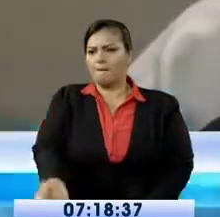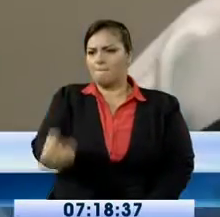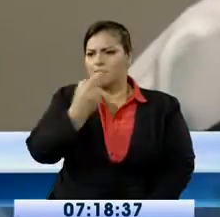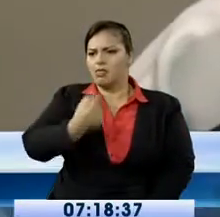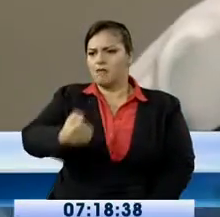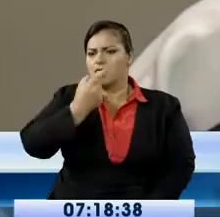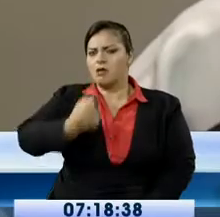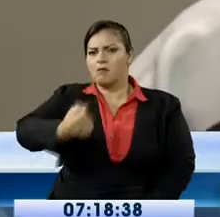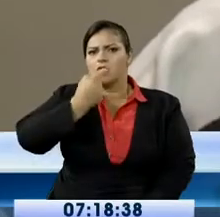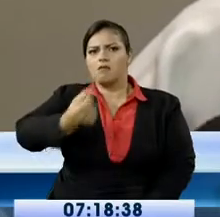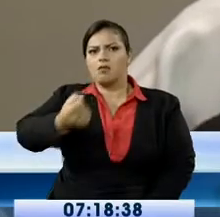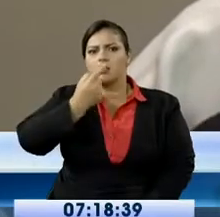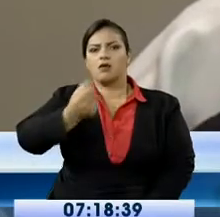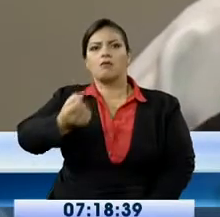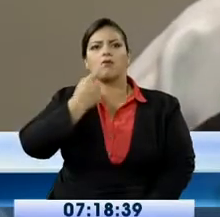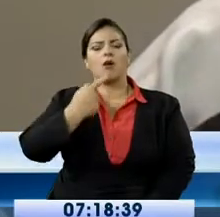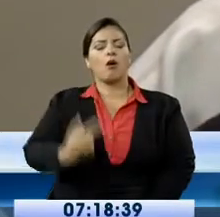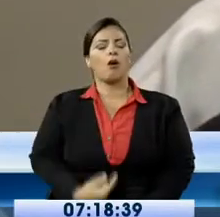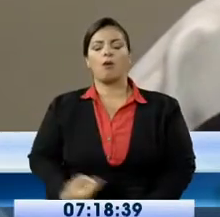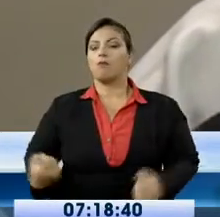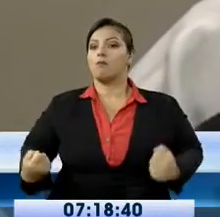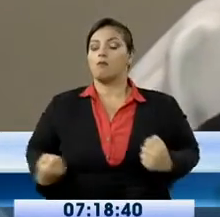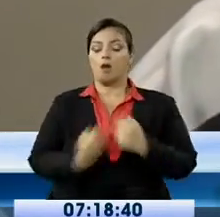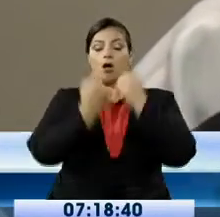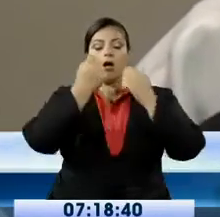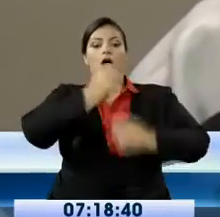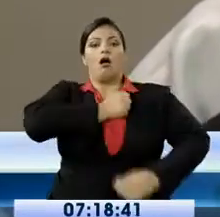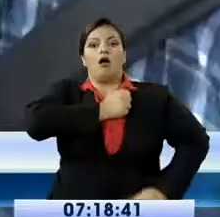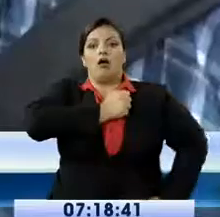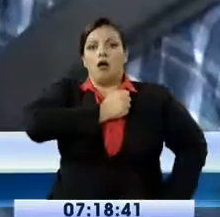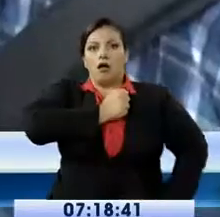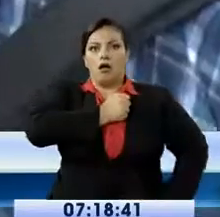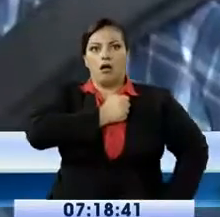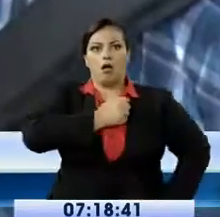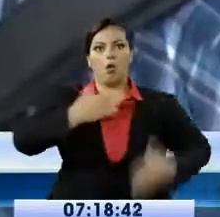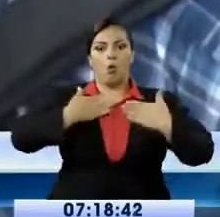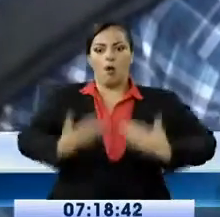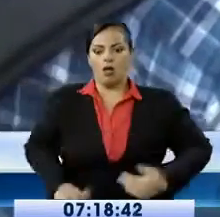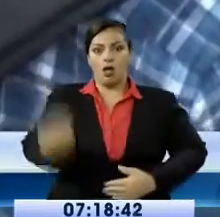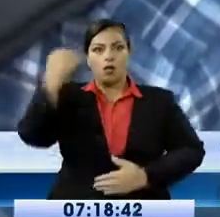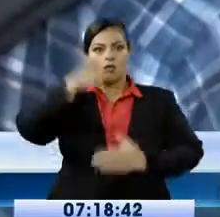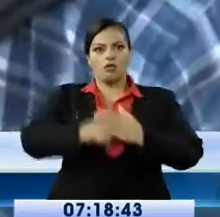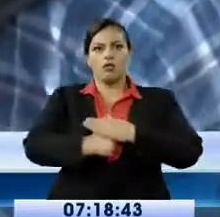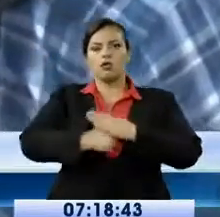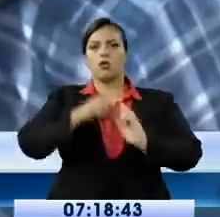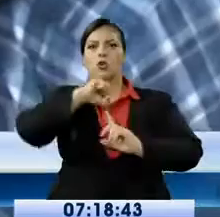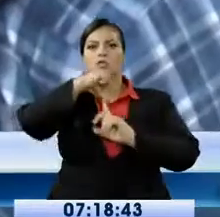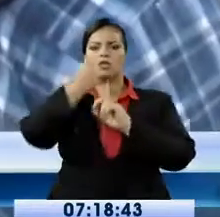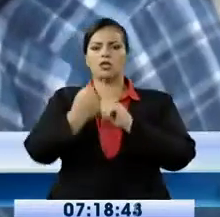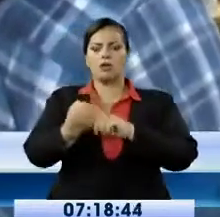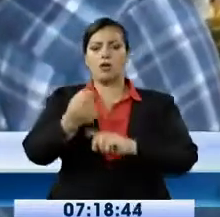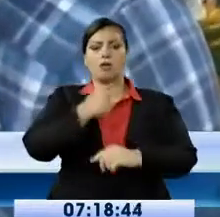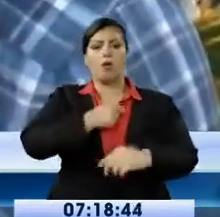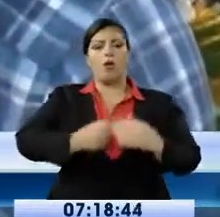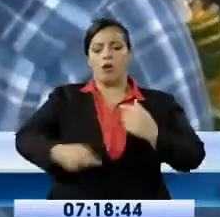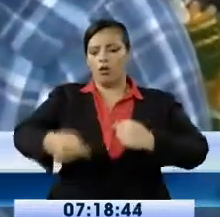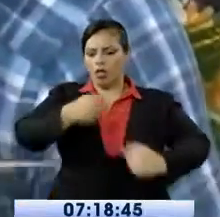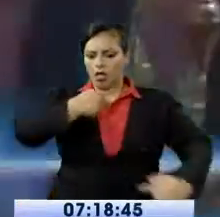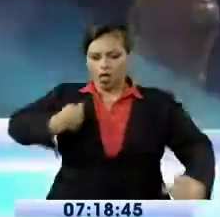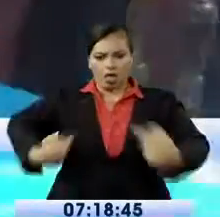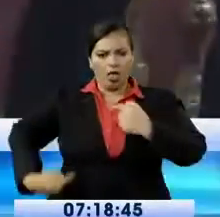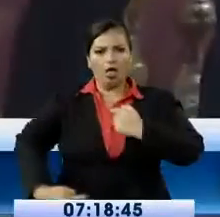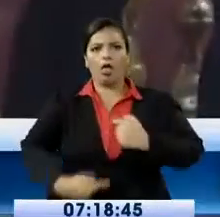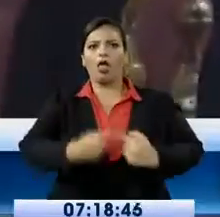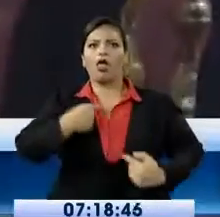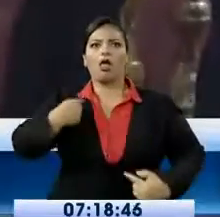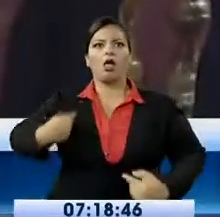peso. Eso obviamente generó pues que todo el metabolismo de la paciente se viera afectado, tanto así que la musculatura,